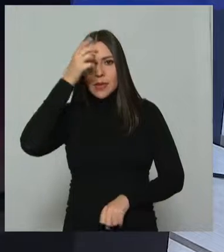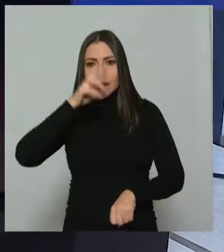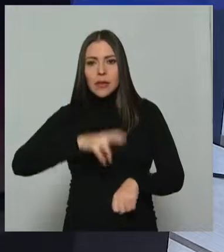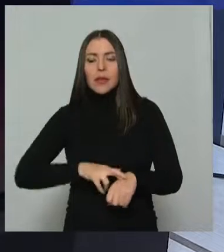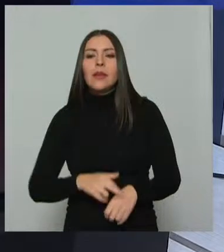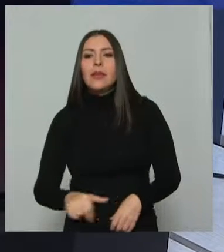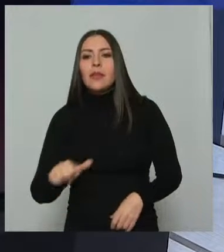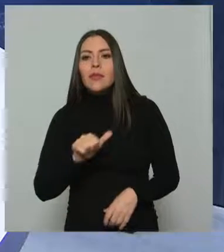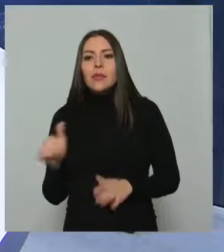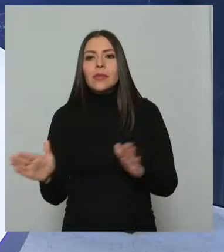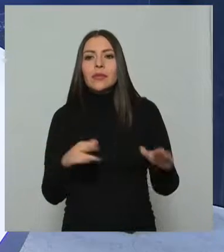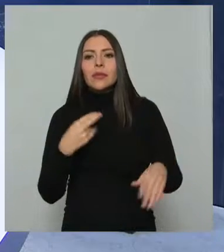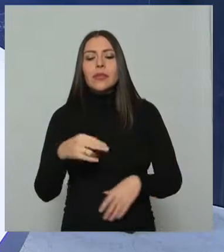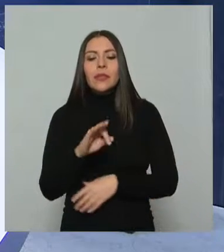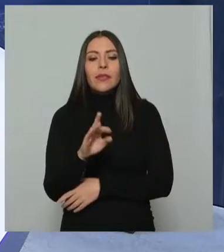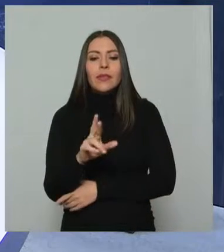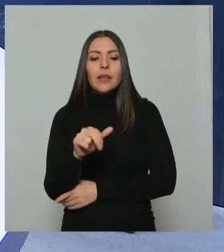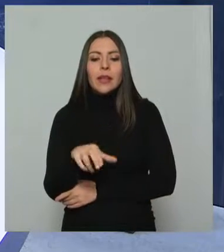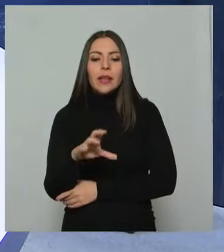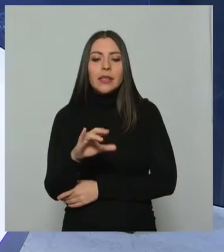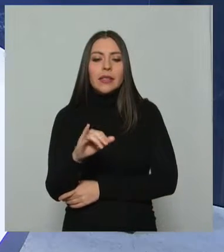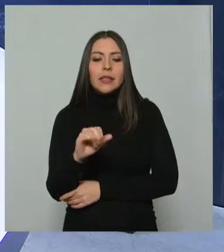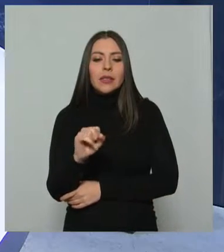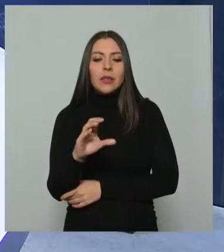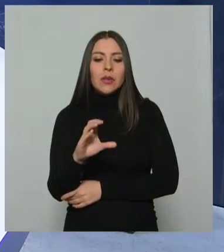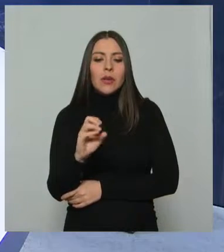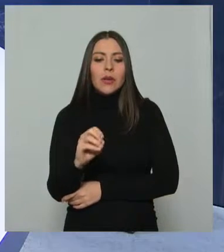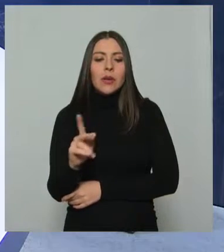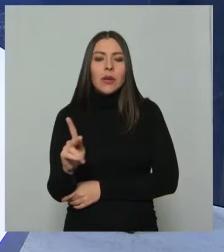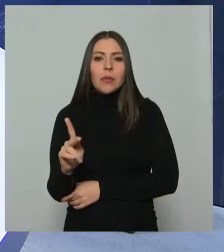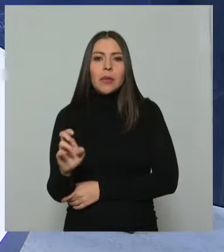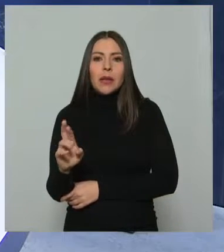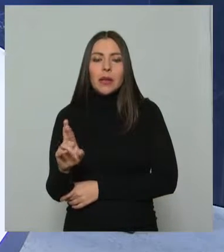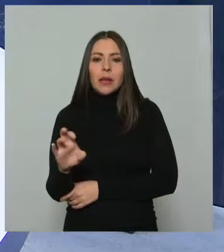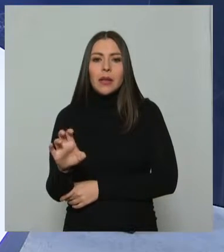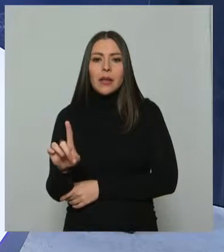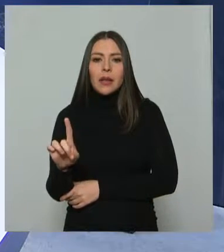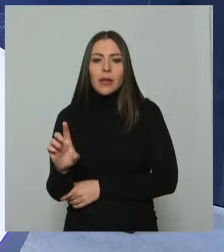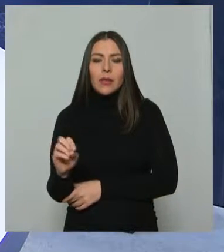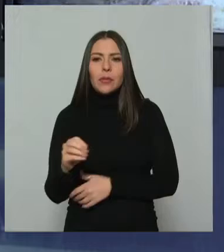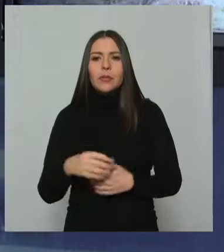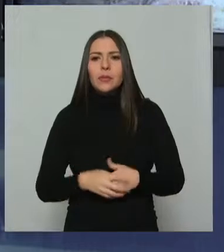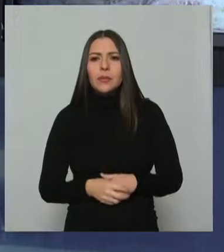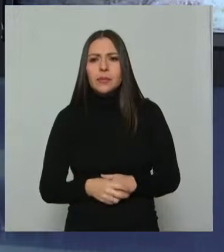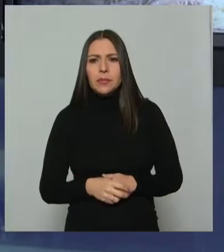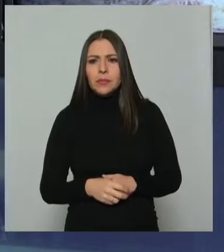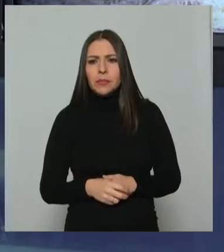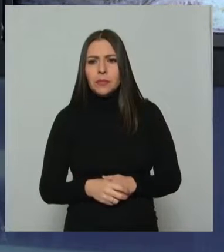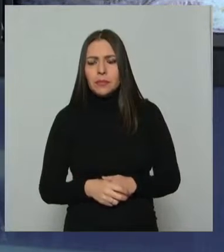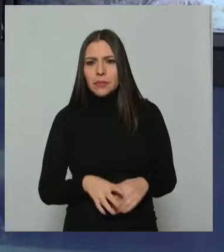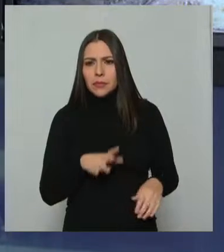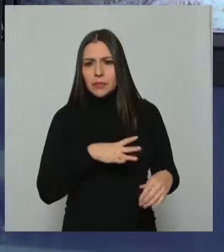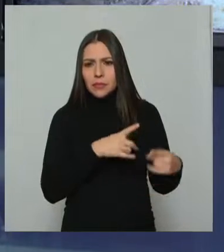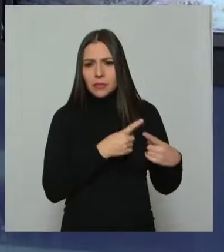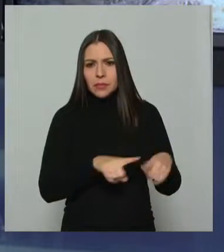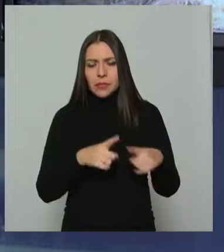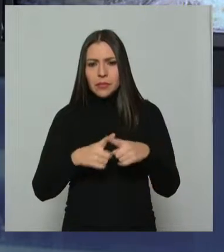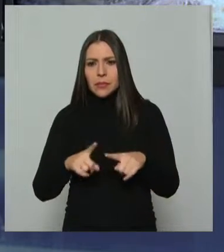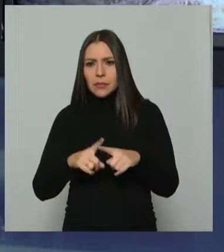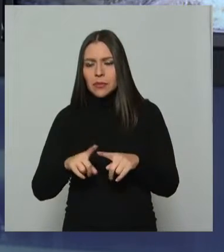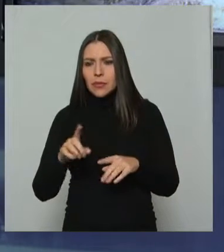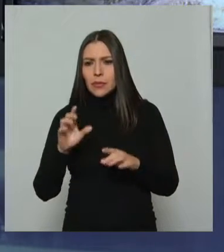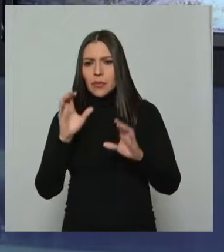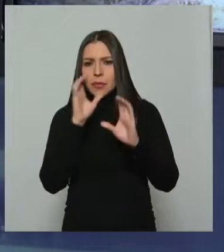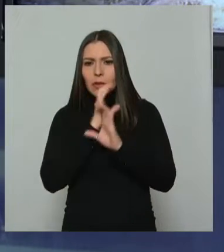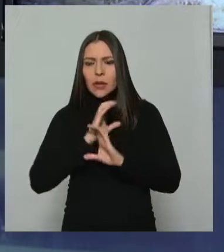Francisco Peredo se presenta en esta ocasión con un collage de canciones de Chava Flores. Mira. Que